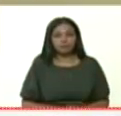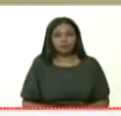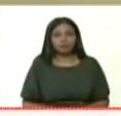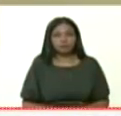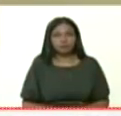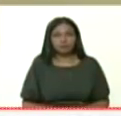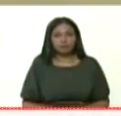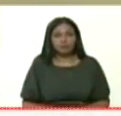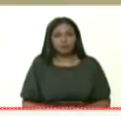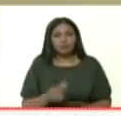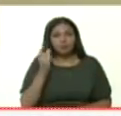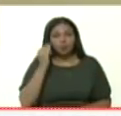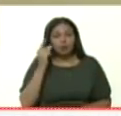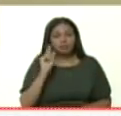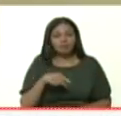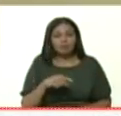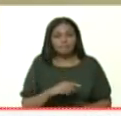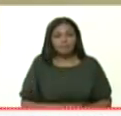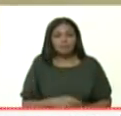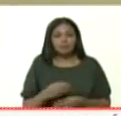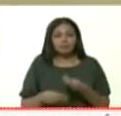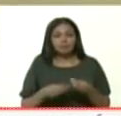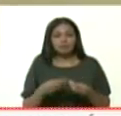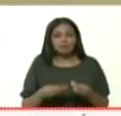para la mujer que ameritan